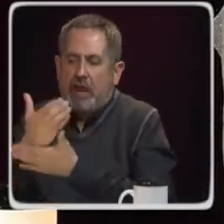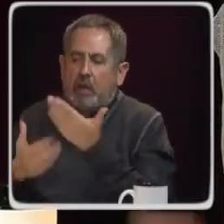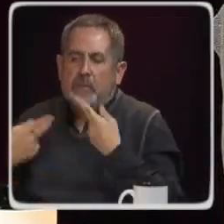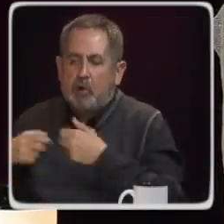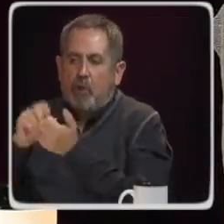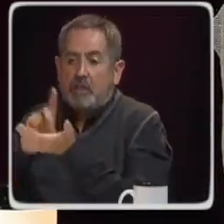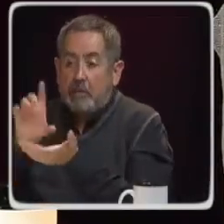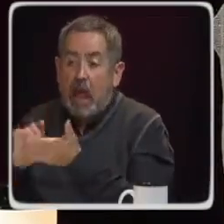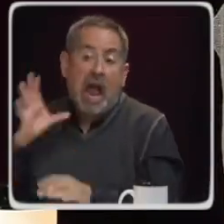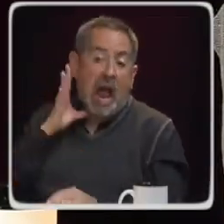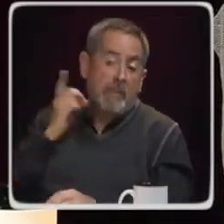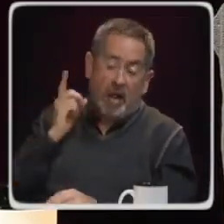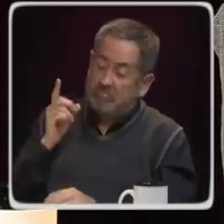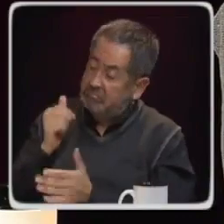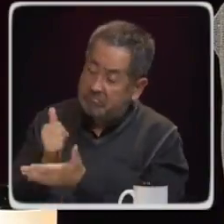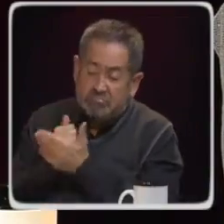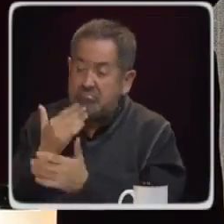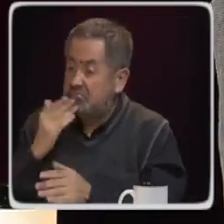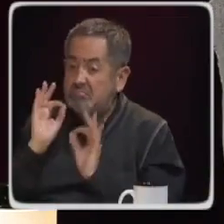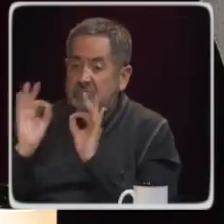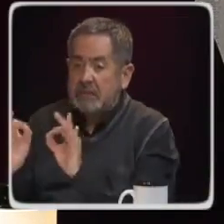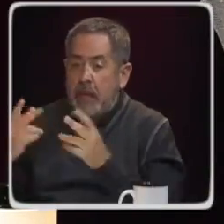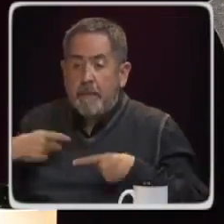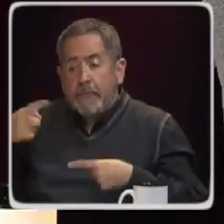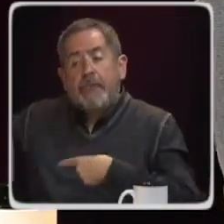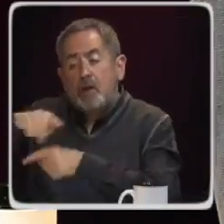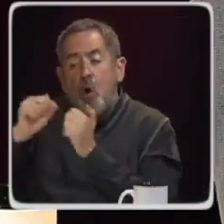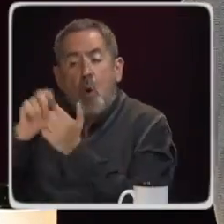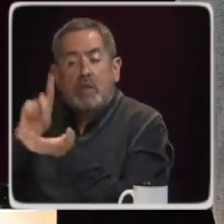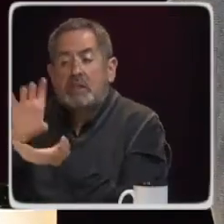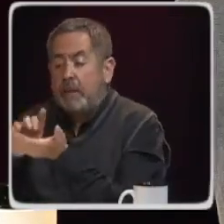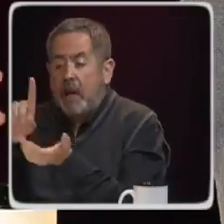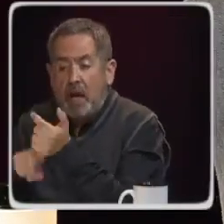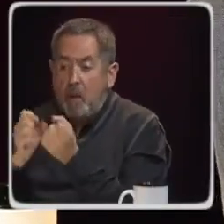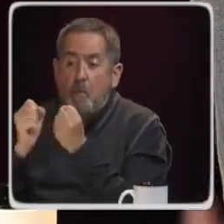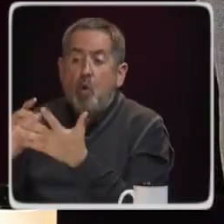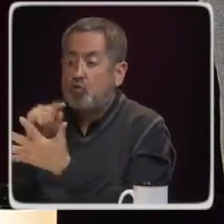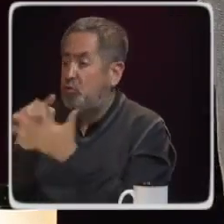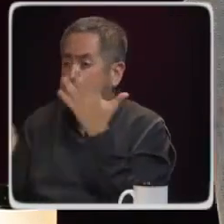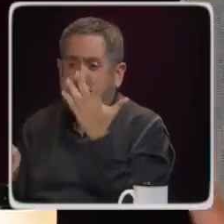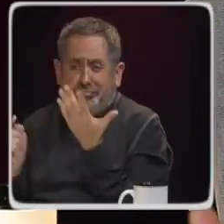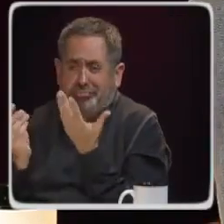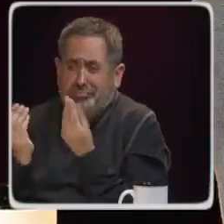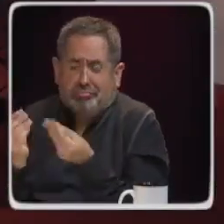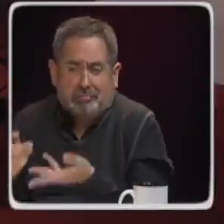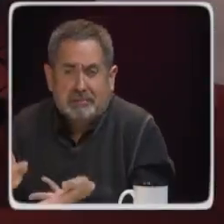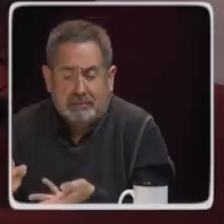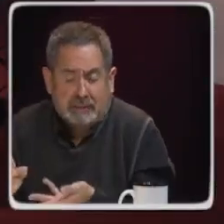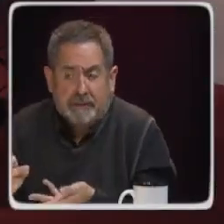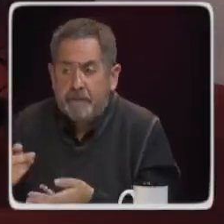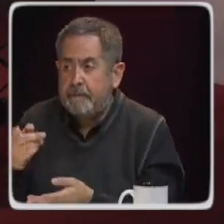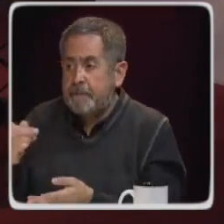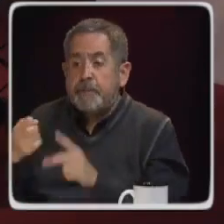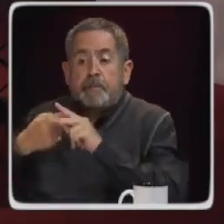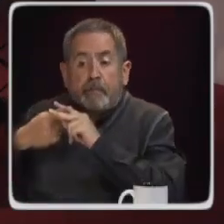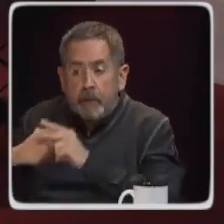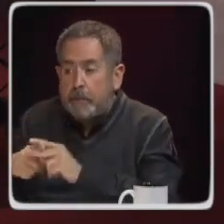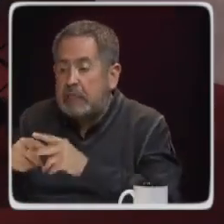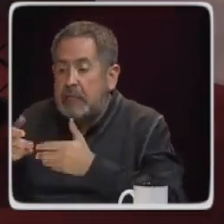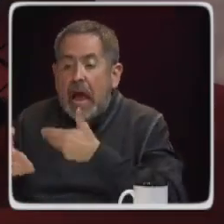La Constitución mexicana en el artículo número 2, ahí también específicamente habla de las comunidades indígenas, pero también